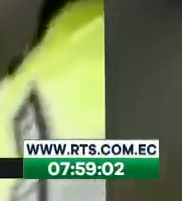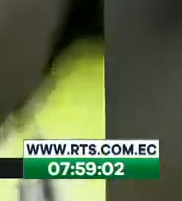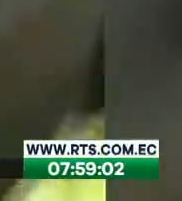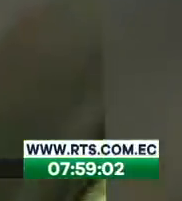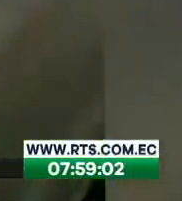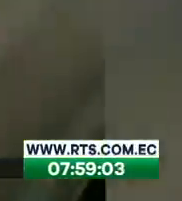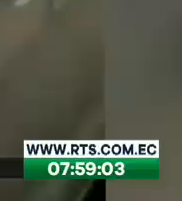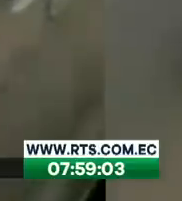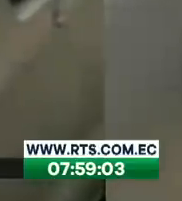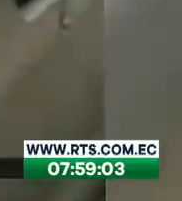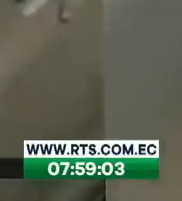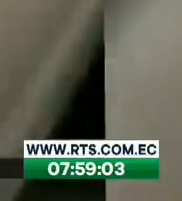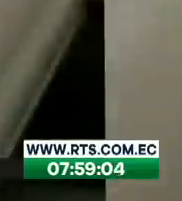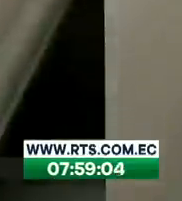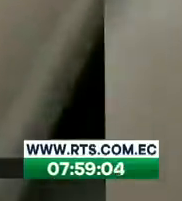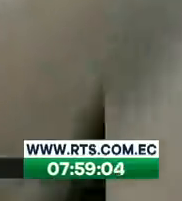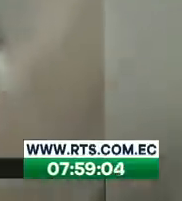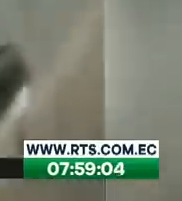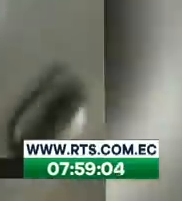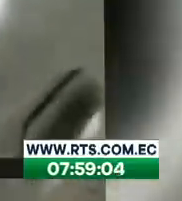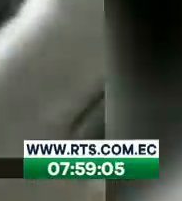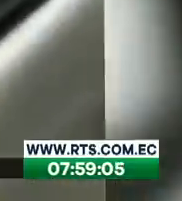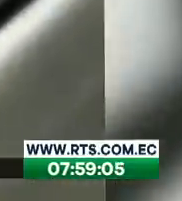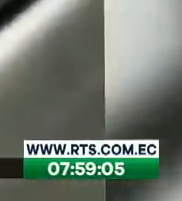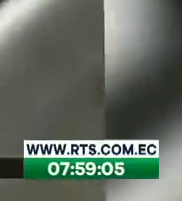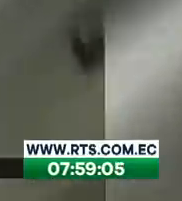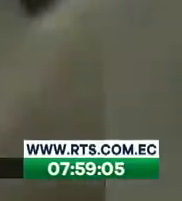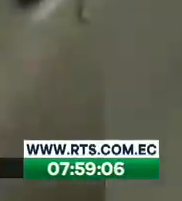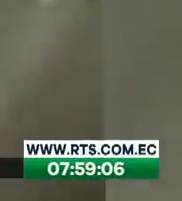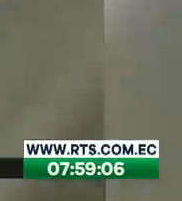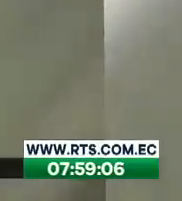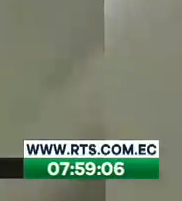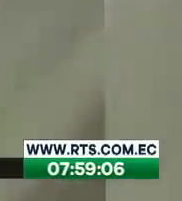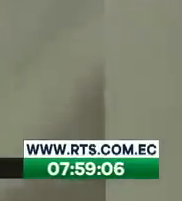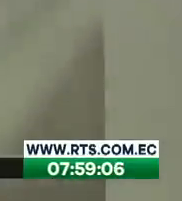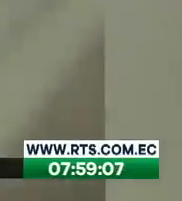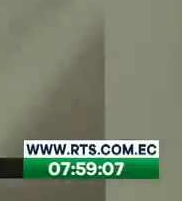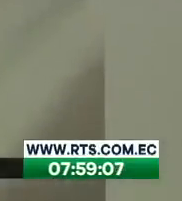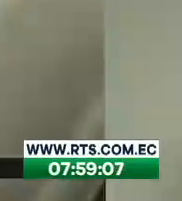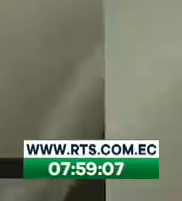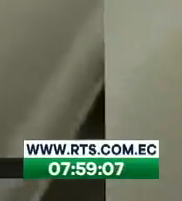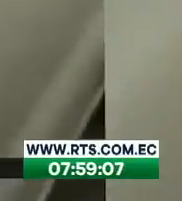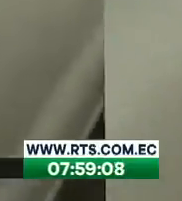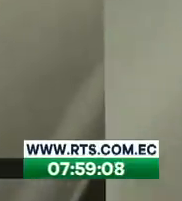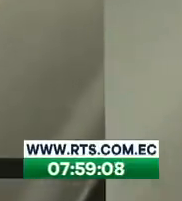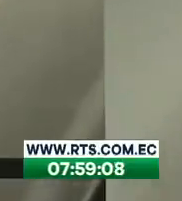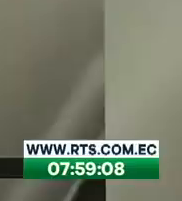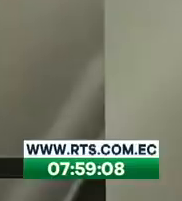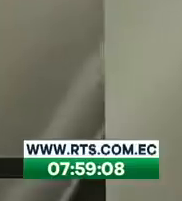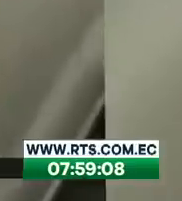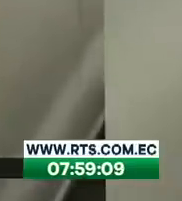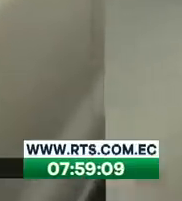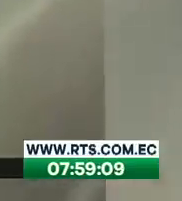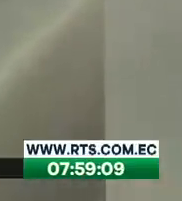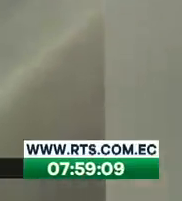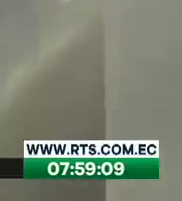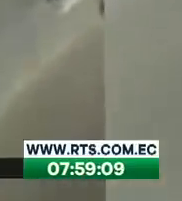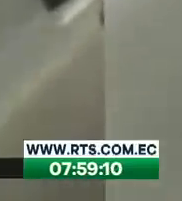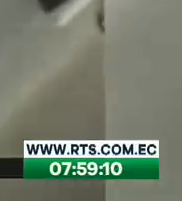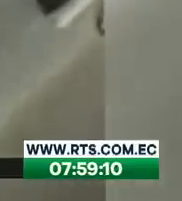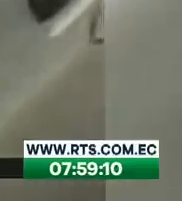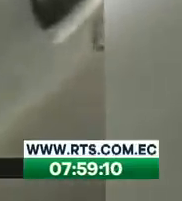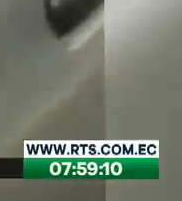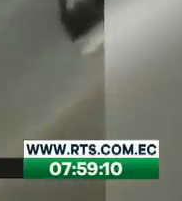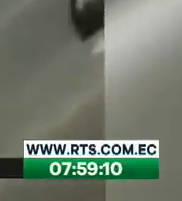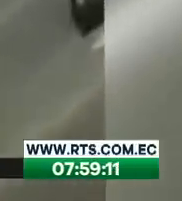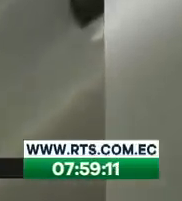manera grotesca ahí contra los agentes de tránsito. Lamentable lo que ocurrió entonces en la capital de la República, y serán las autoridades